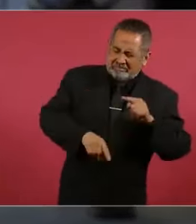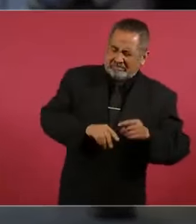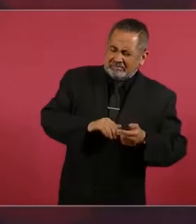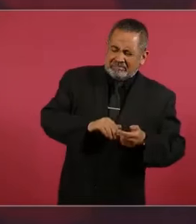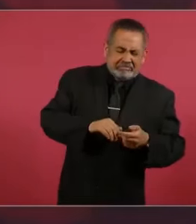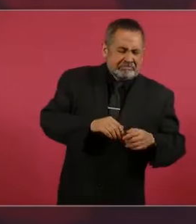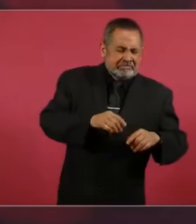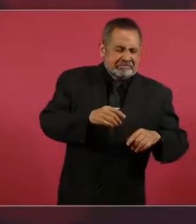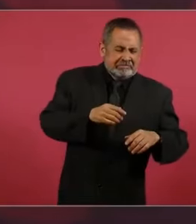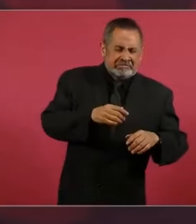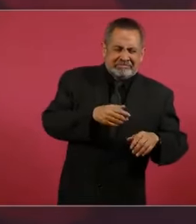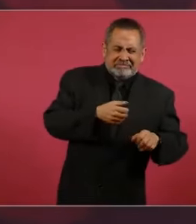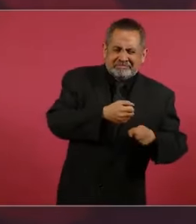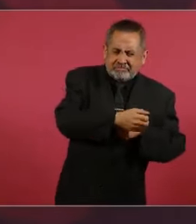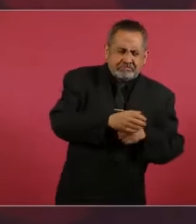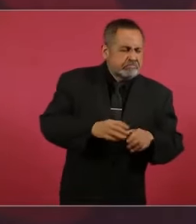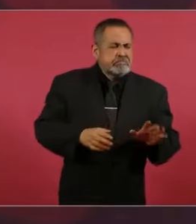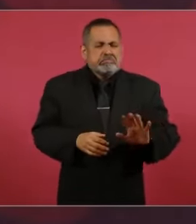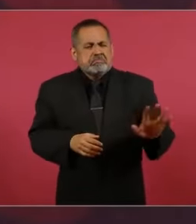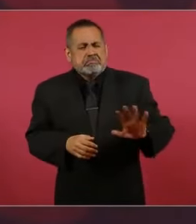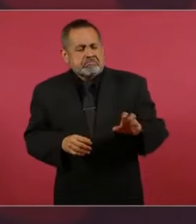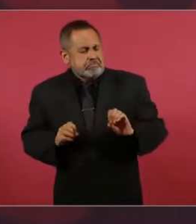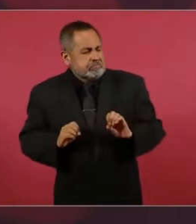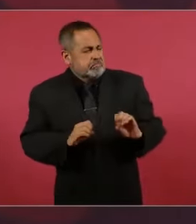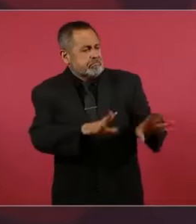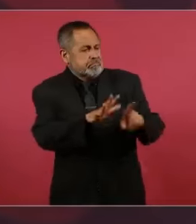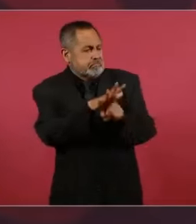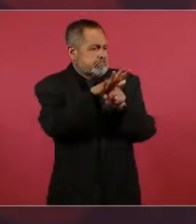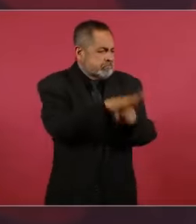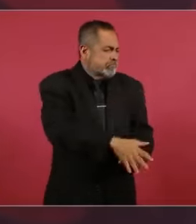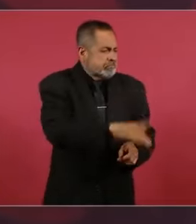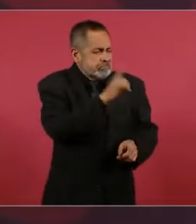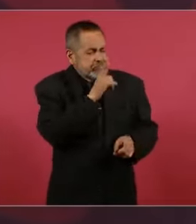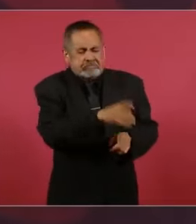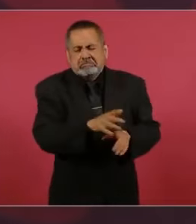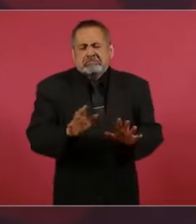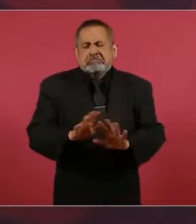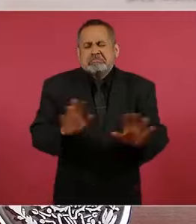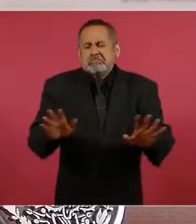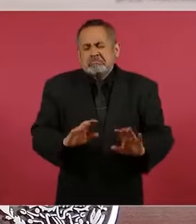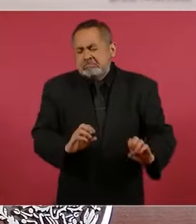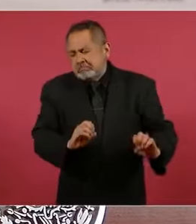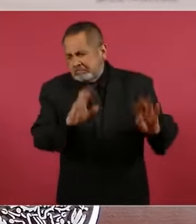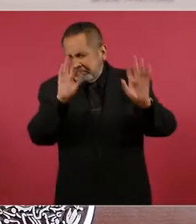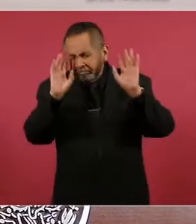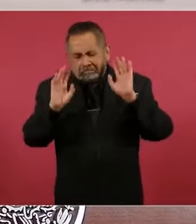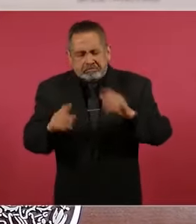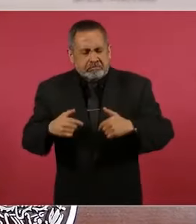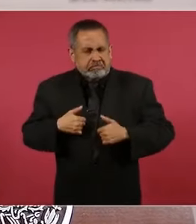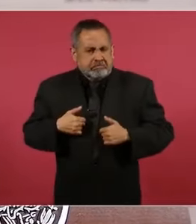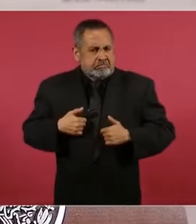para nada. No. Sí. Y al otro día también